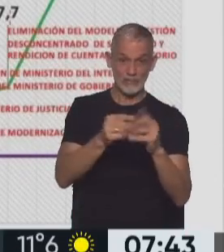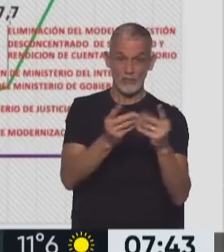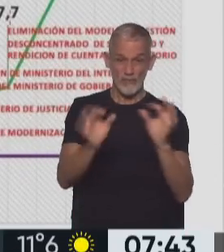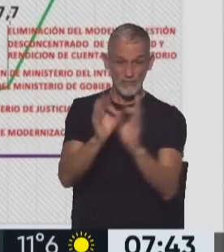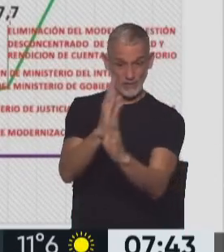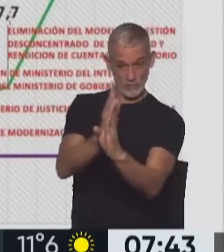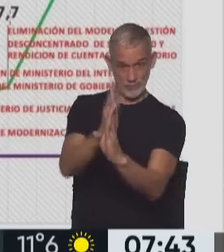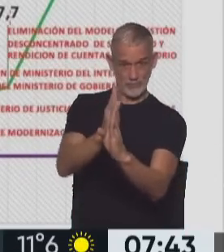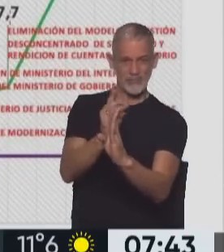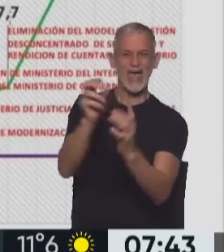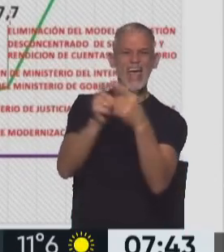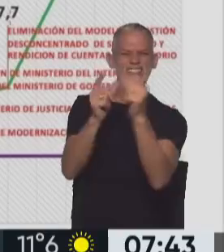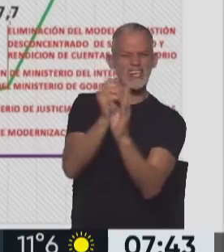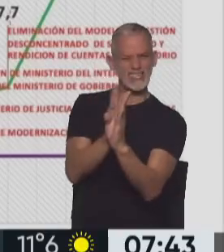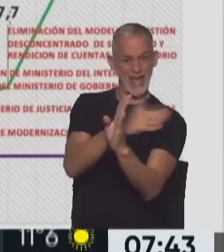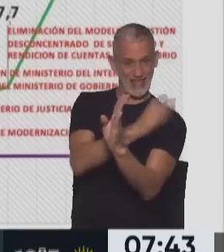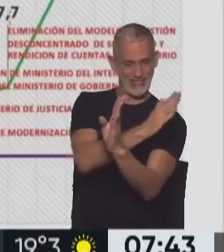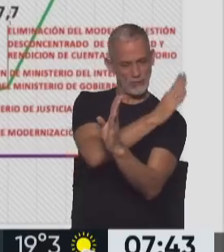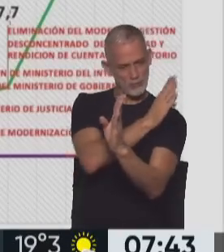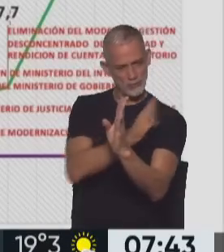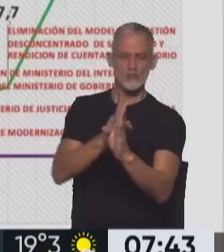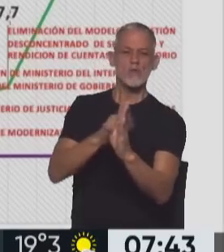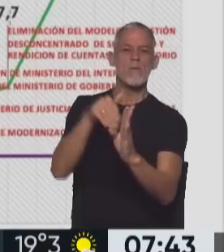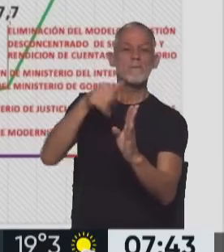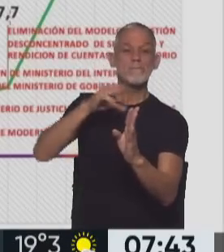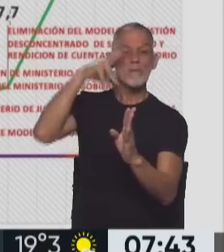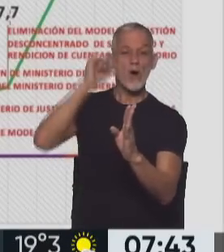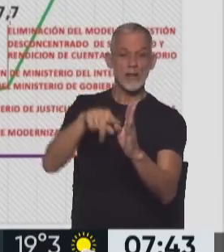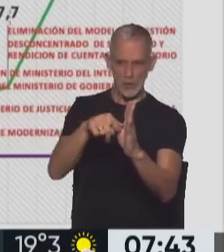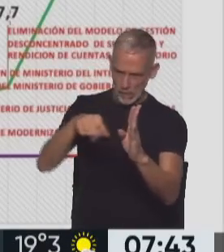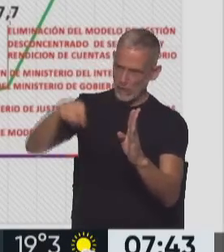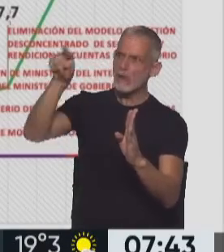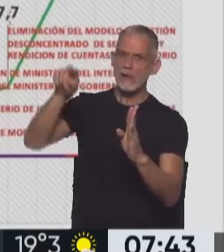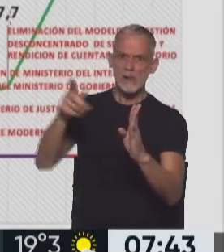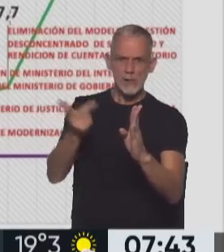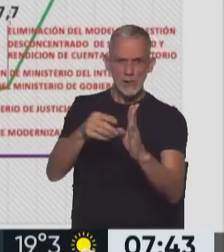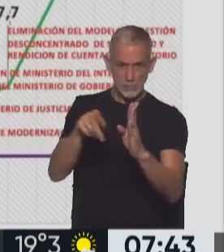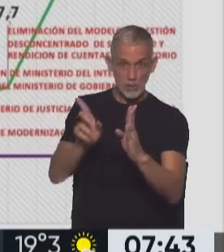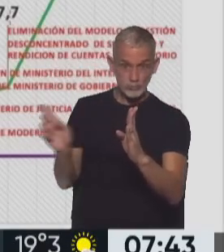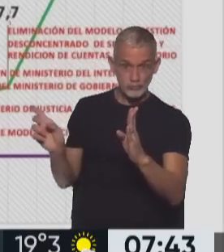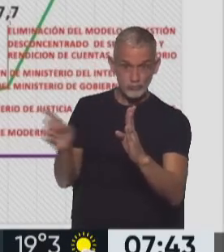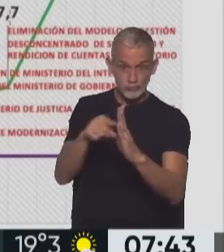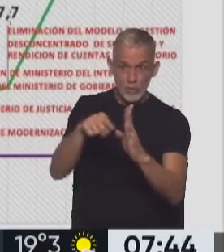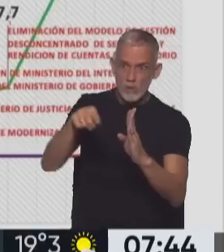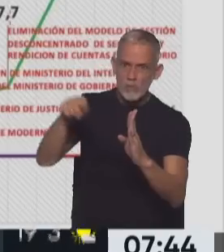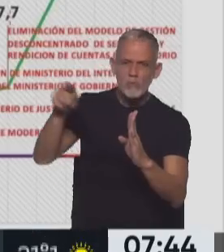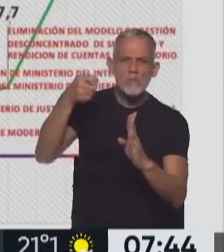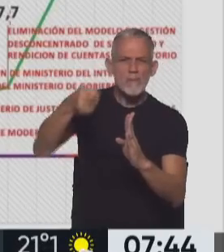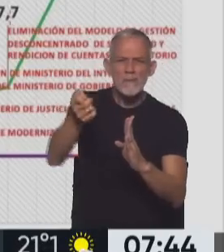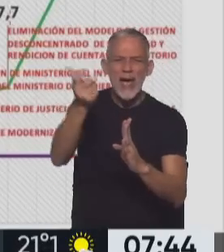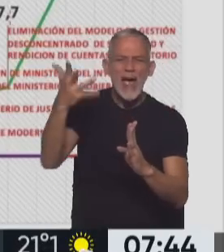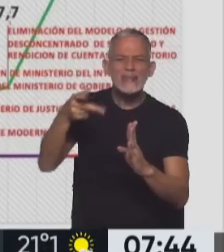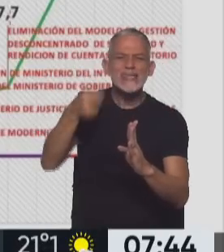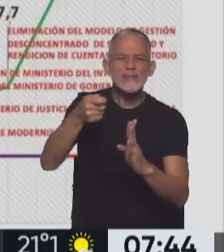en 2017 cuando llega Lenín Moreno al poder. Mirá cómo sube la tasa de homicidios. Tremendo.